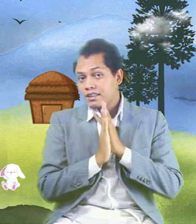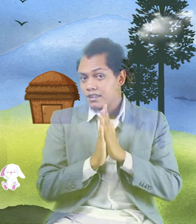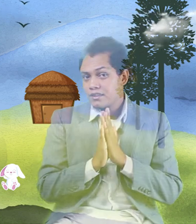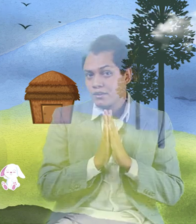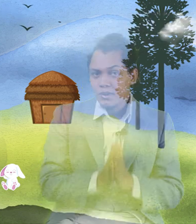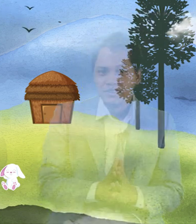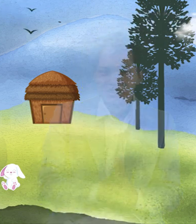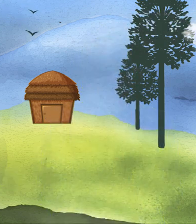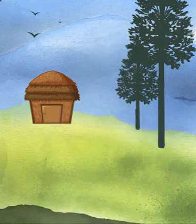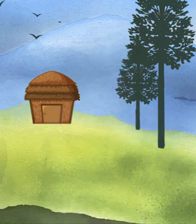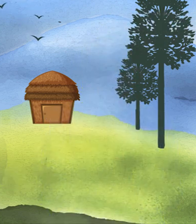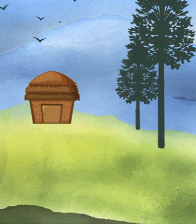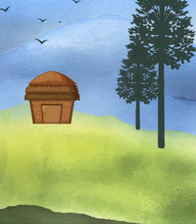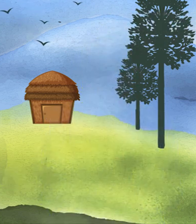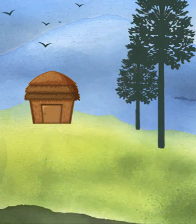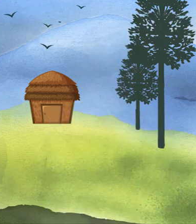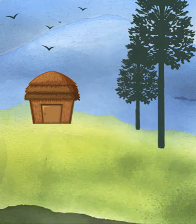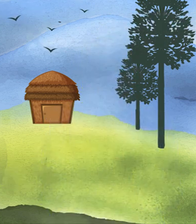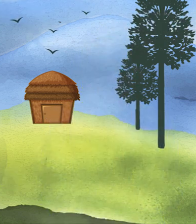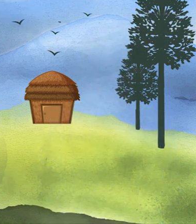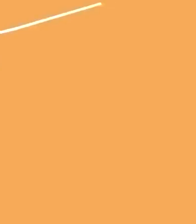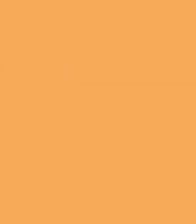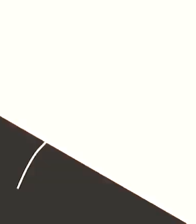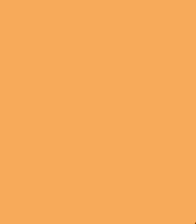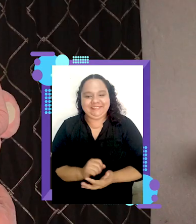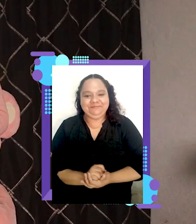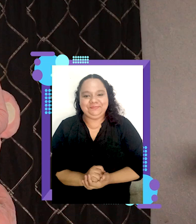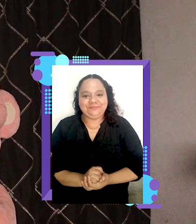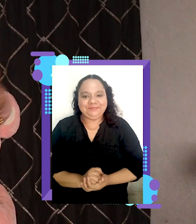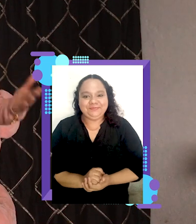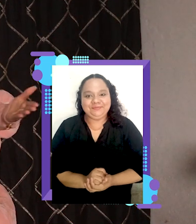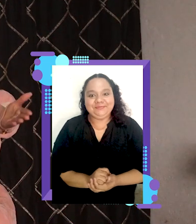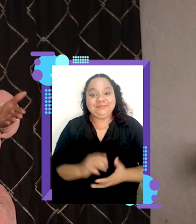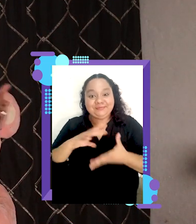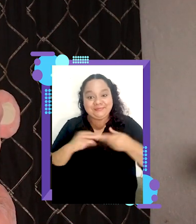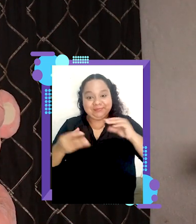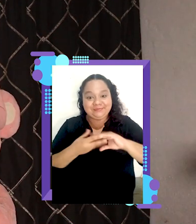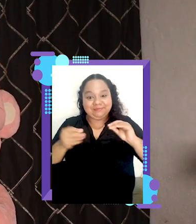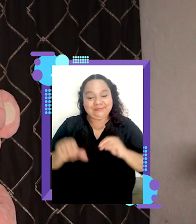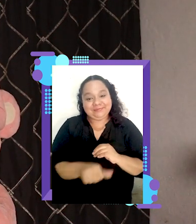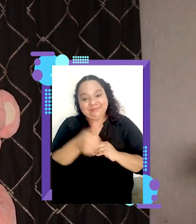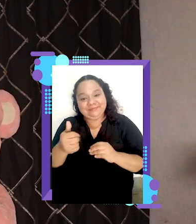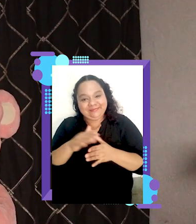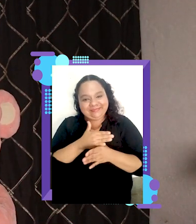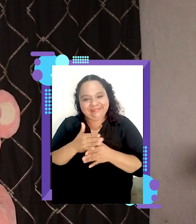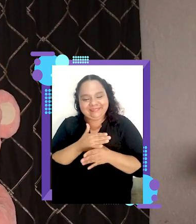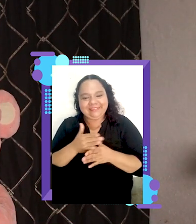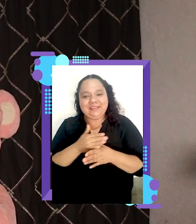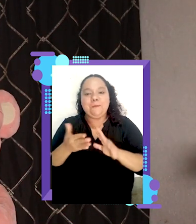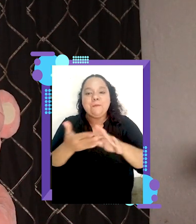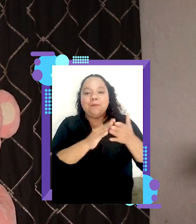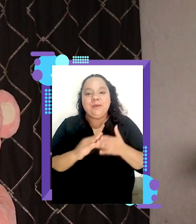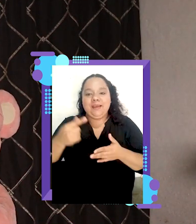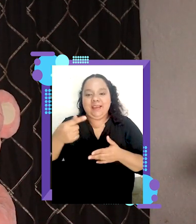Y este ha sido el cuento. Les comparto del pueblo garífuna. El pueblo